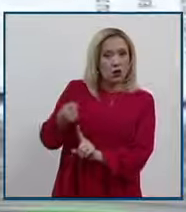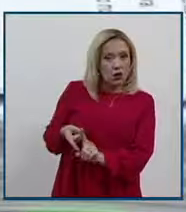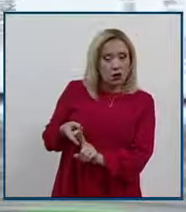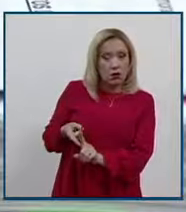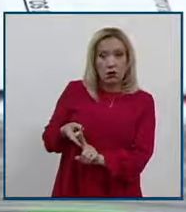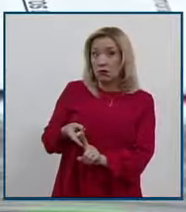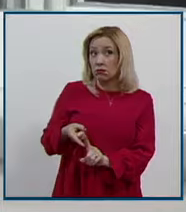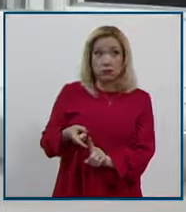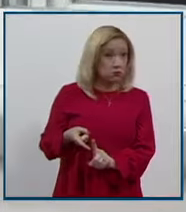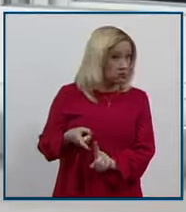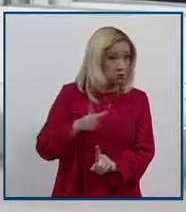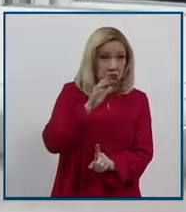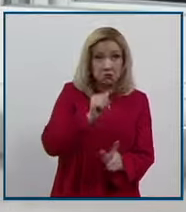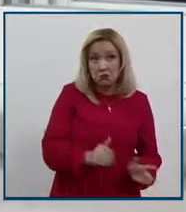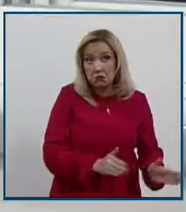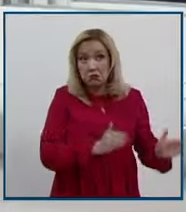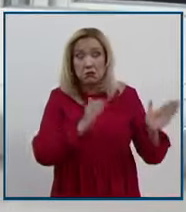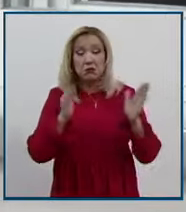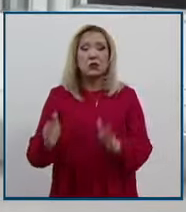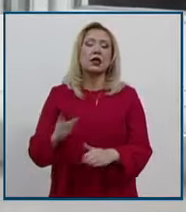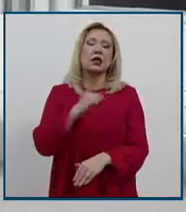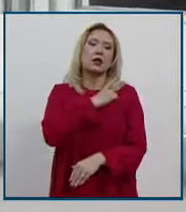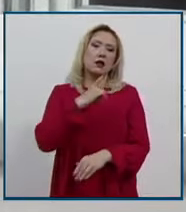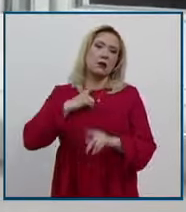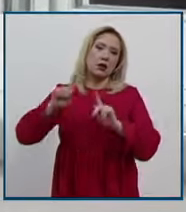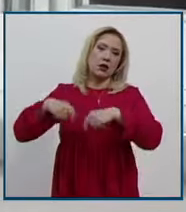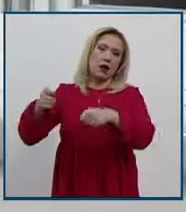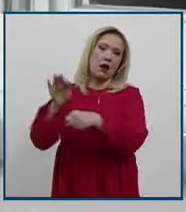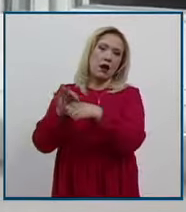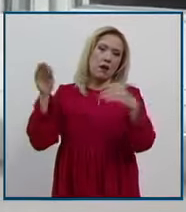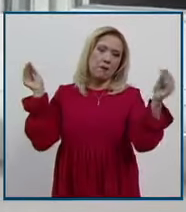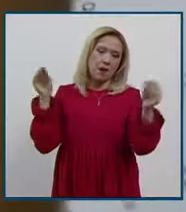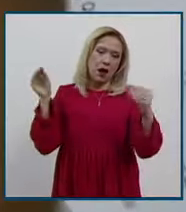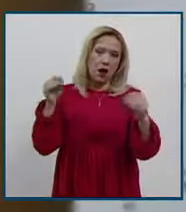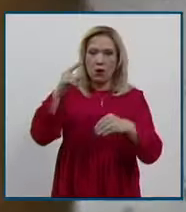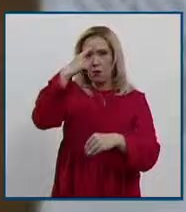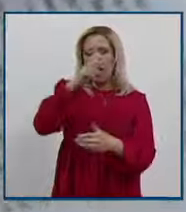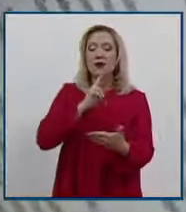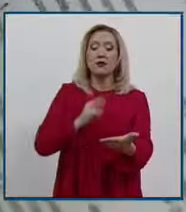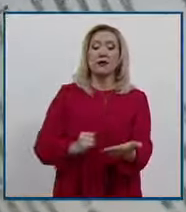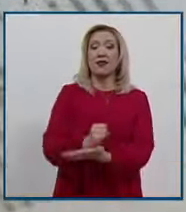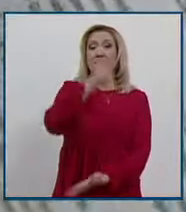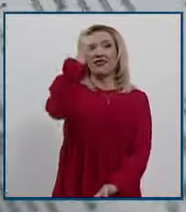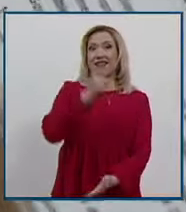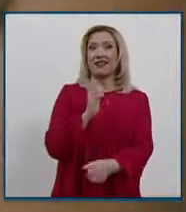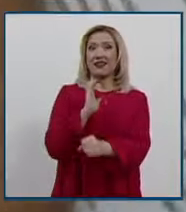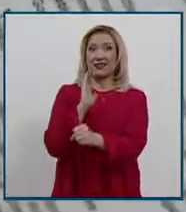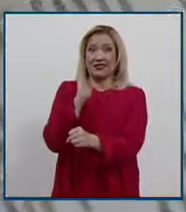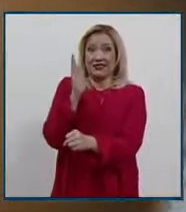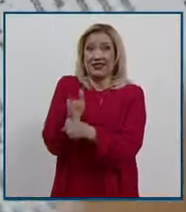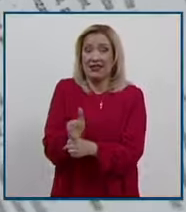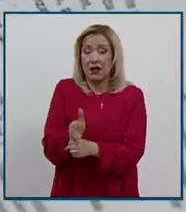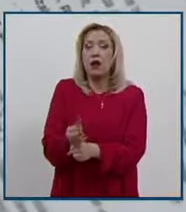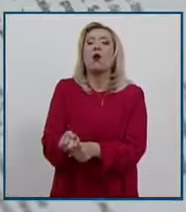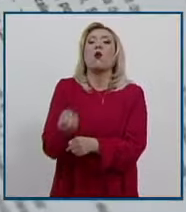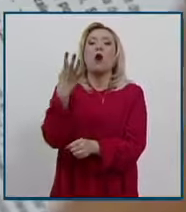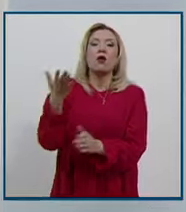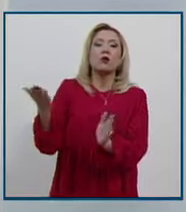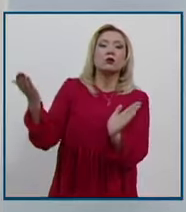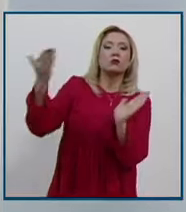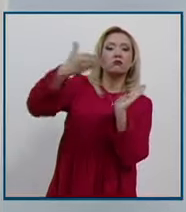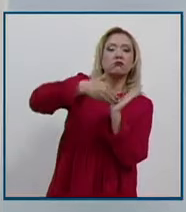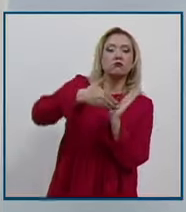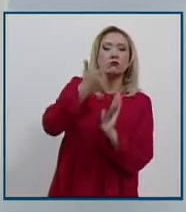procedente poster garla deberá conceder El amparo para que desde la sentencia condenatoria se fije el monto económico por